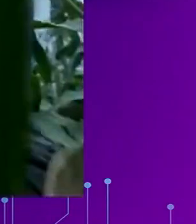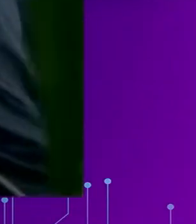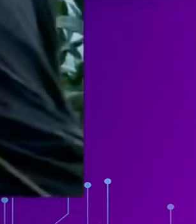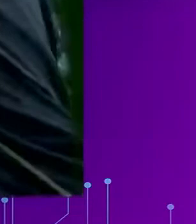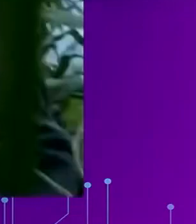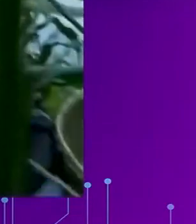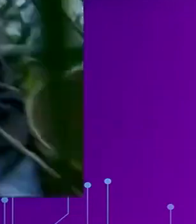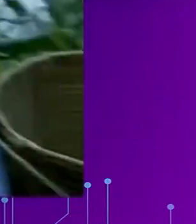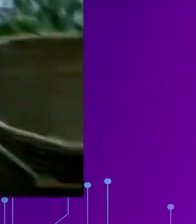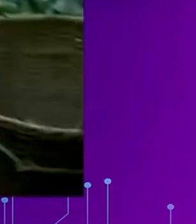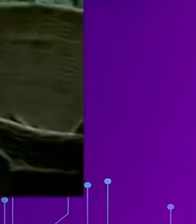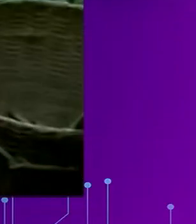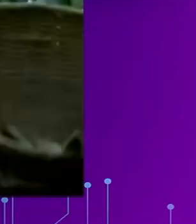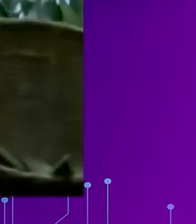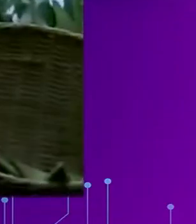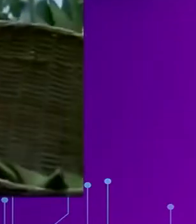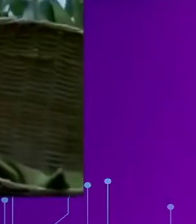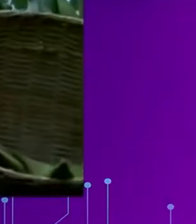Bueno,